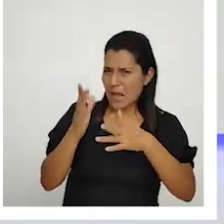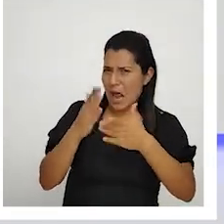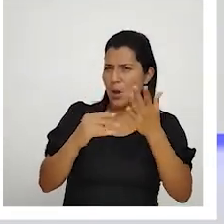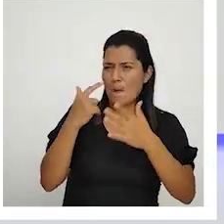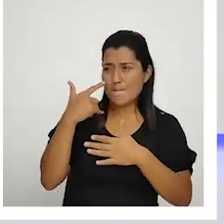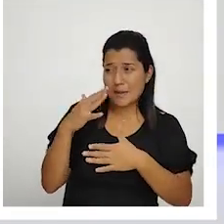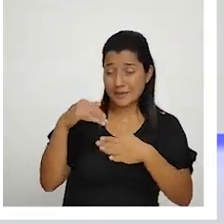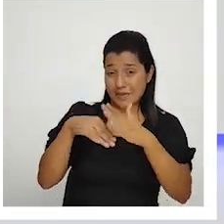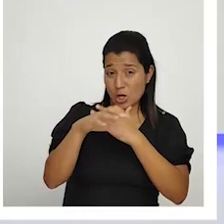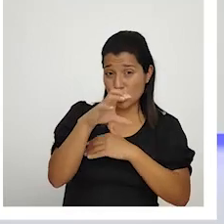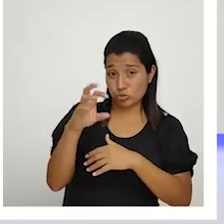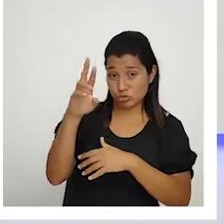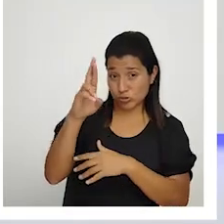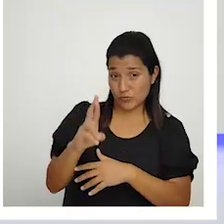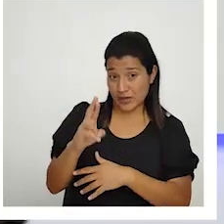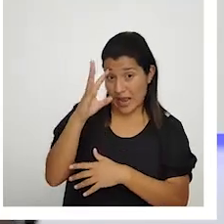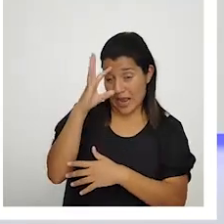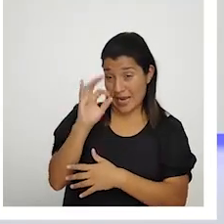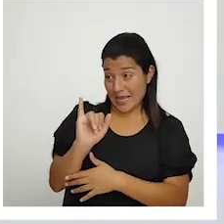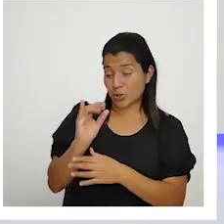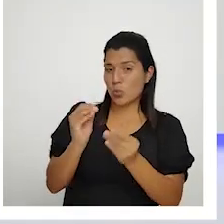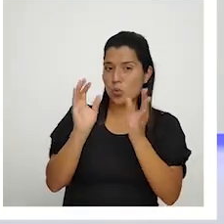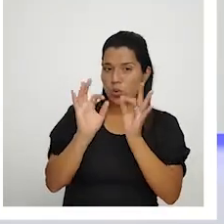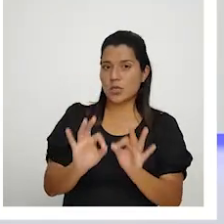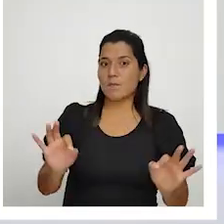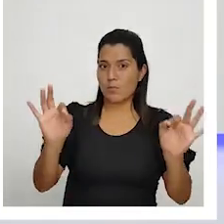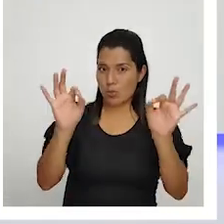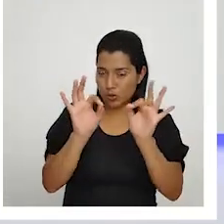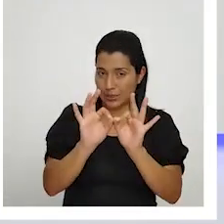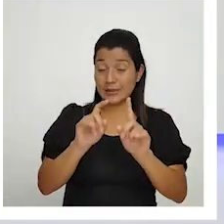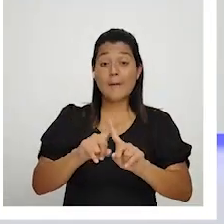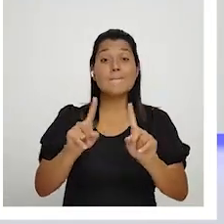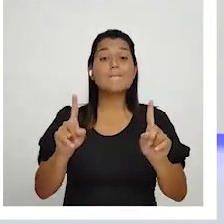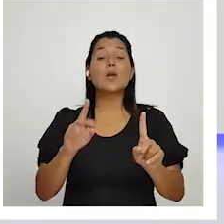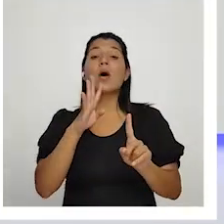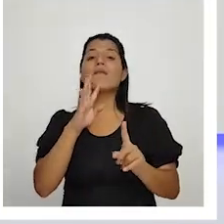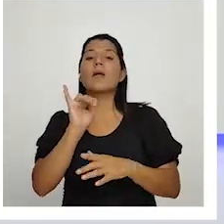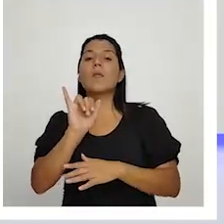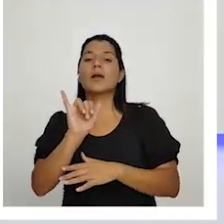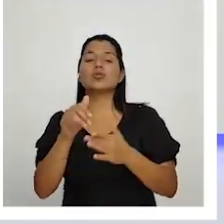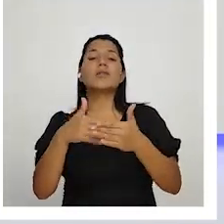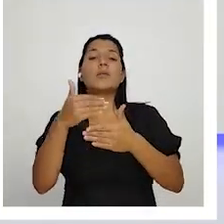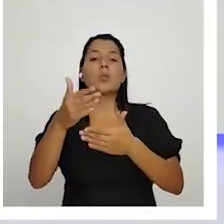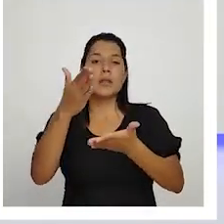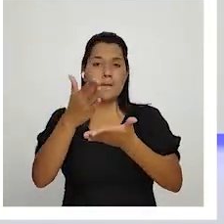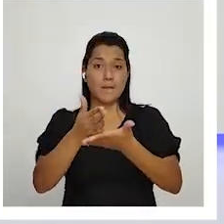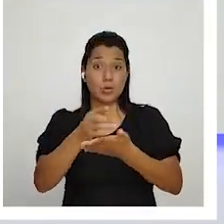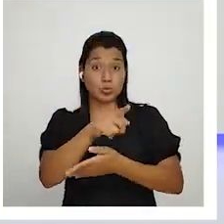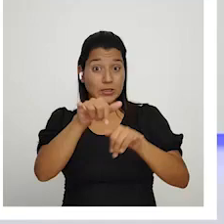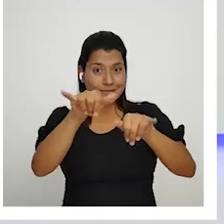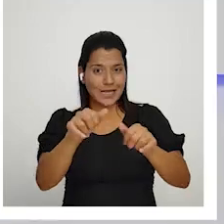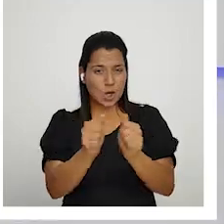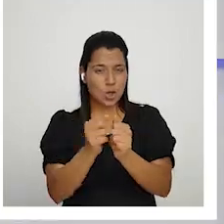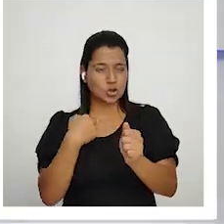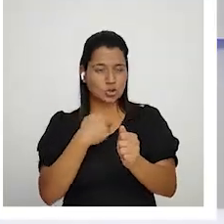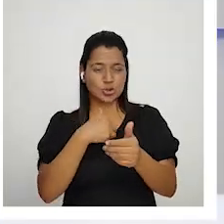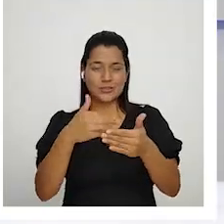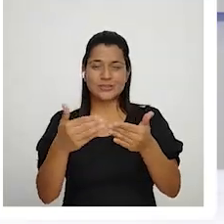Rica, verdad? Yo creo que eso es muy importante también, traerse ese conocimiento. Uh-huh. Pero vamos a hablar de eso después de la pausa, así que quédese con nosotros, ya